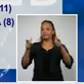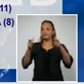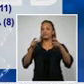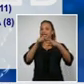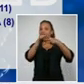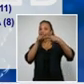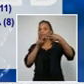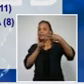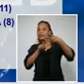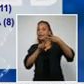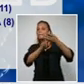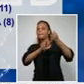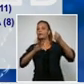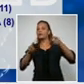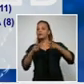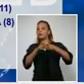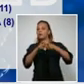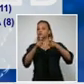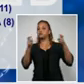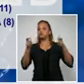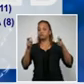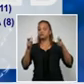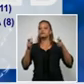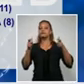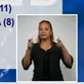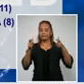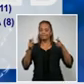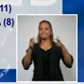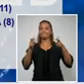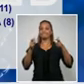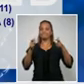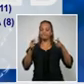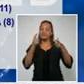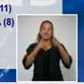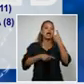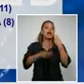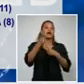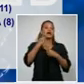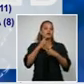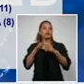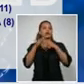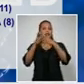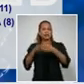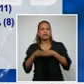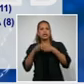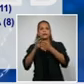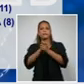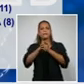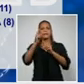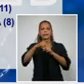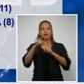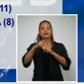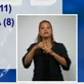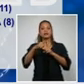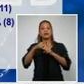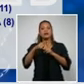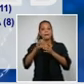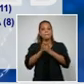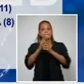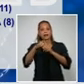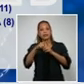provincias, que algunas de ellas, como Granma y Matanzas había logrado controlar